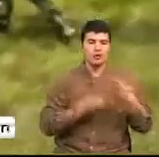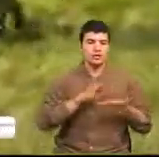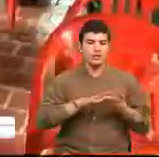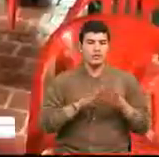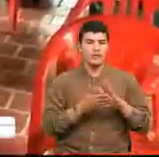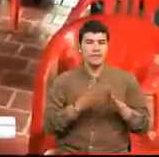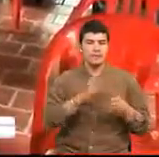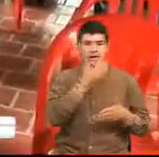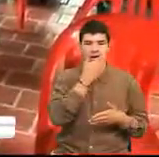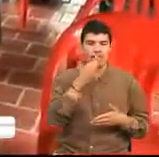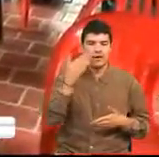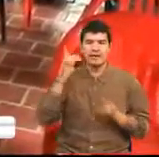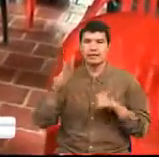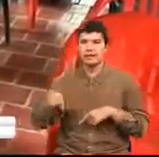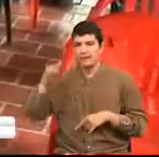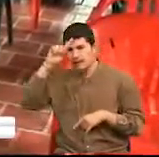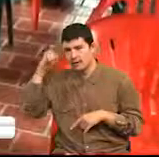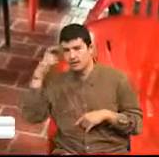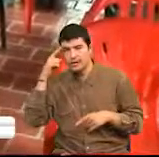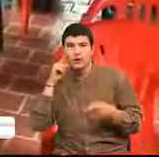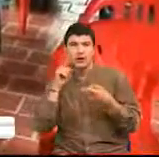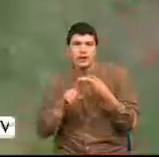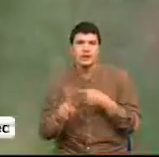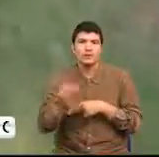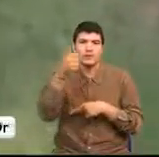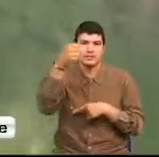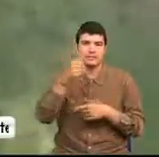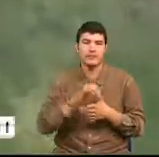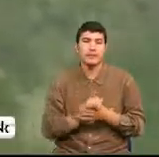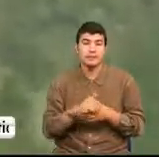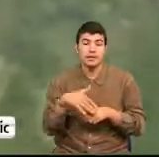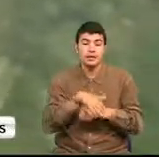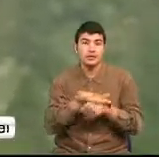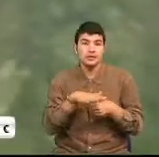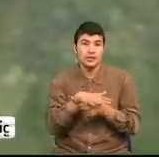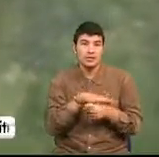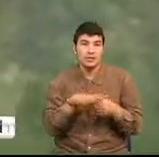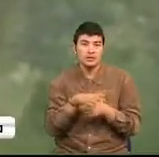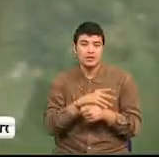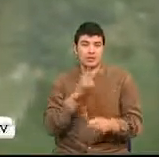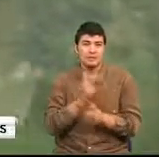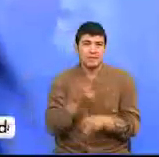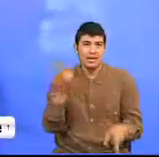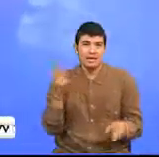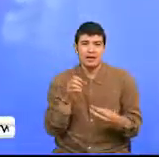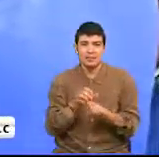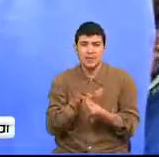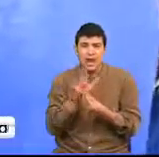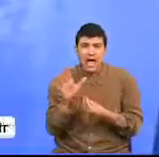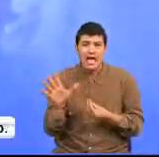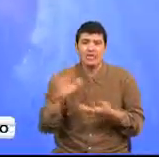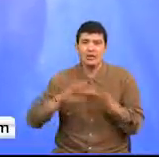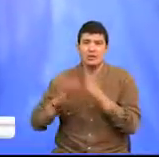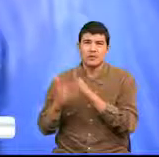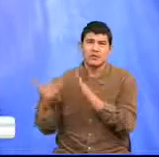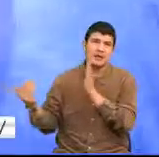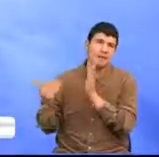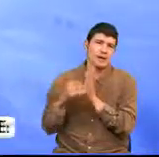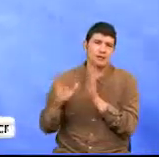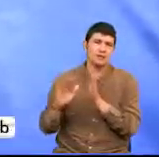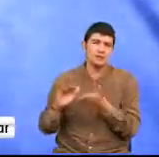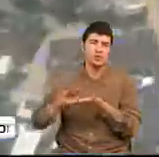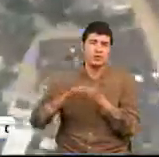grupo guerrillero en el país. Cuando se habla de situaciones de inseguridad, cuando hay denuncias de la comunidad de esa zona